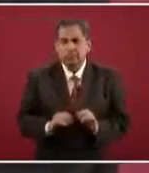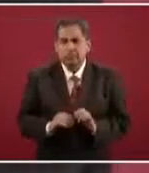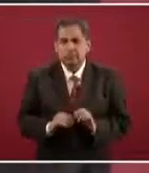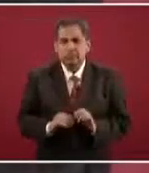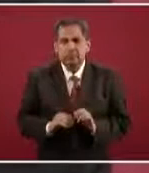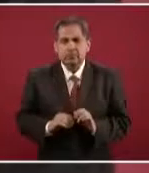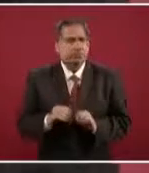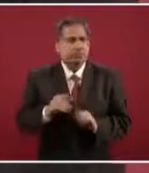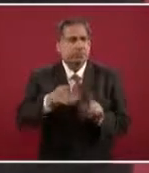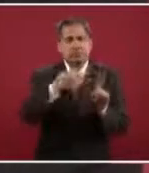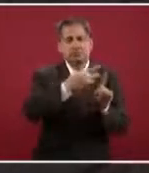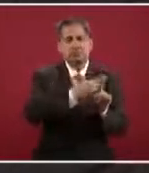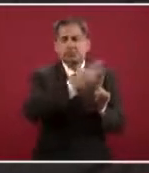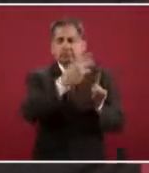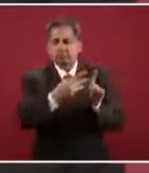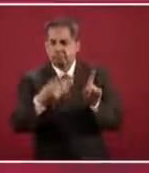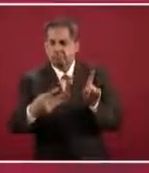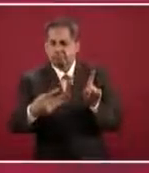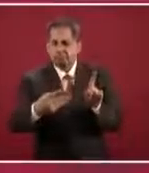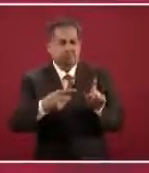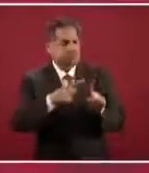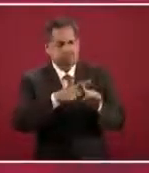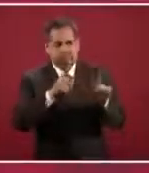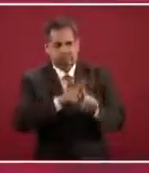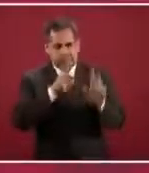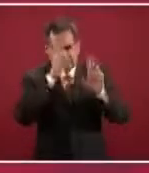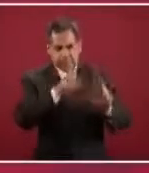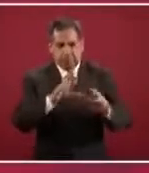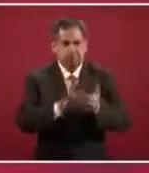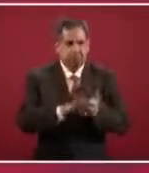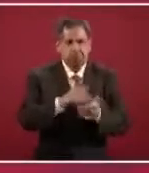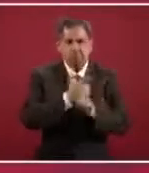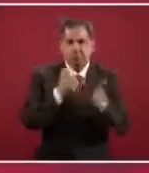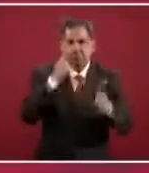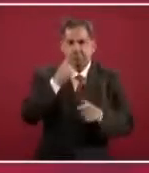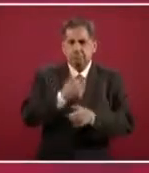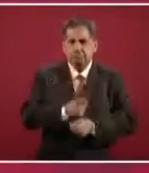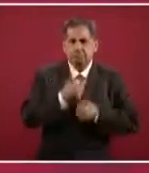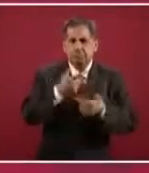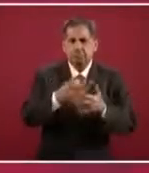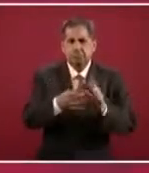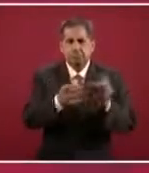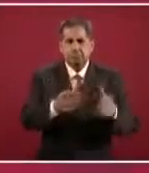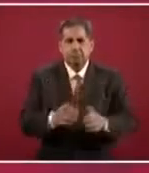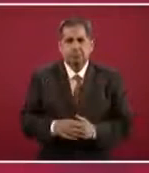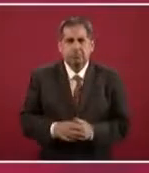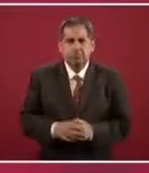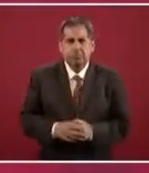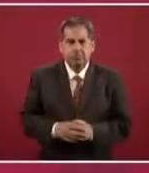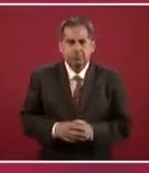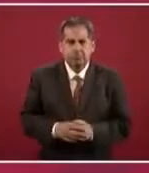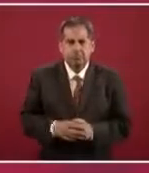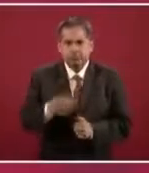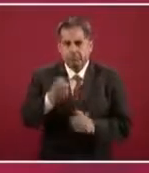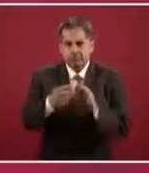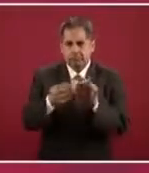de la diversidad sexual, de las libertades. Este